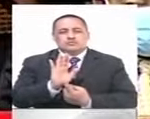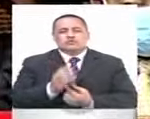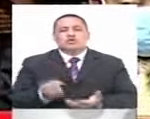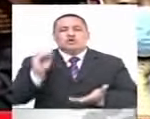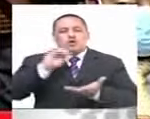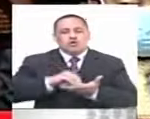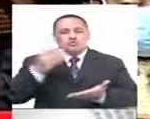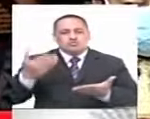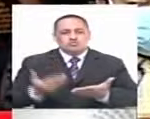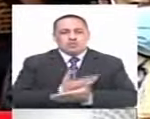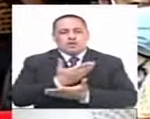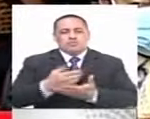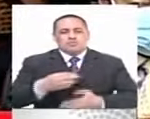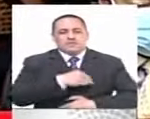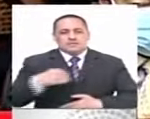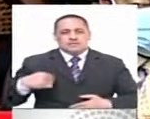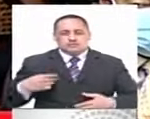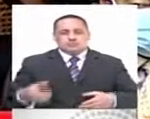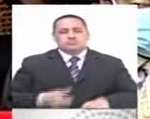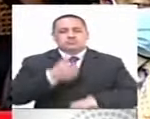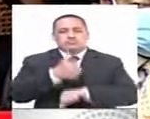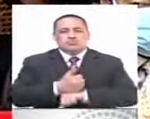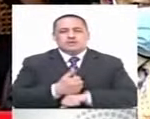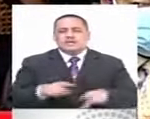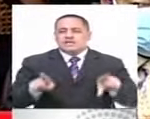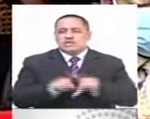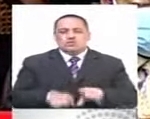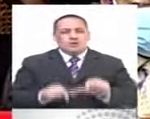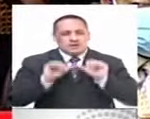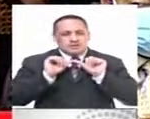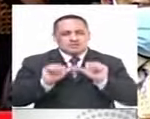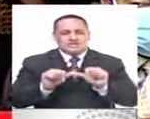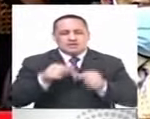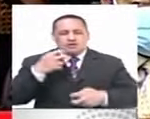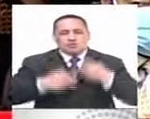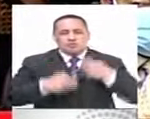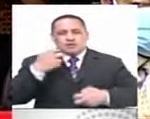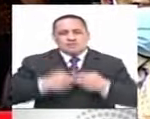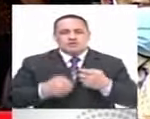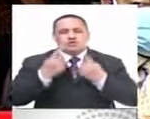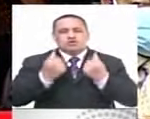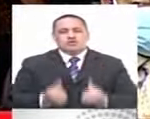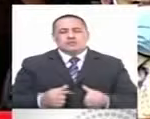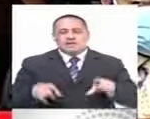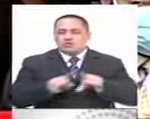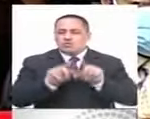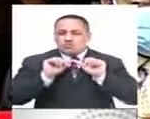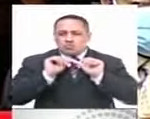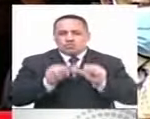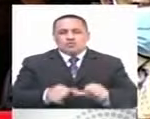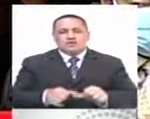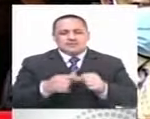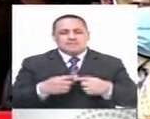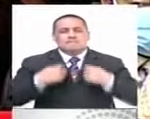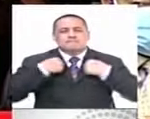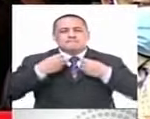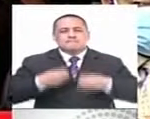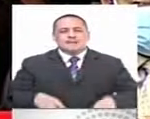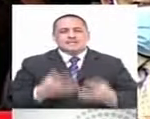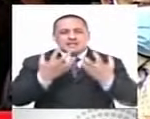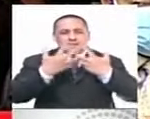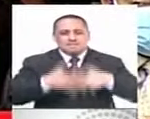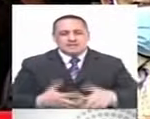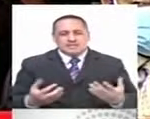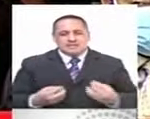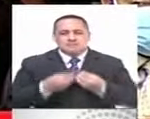un nuevo gabinete. Y sigue la crisis económica. Y siguen los asaltos a la pequeña y microempresa y los